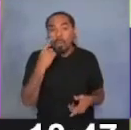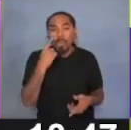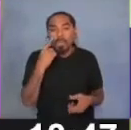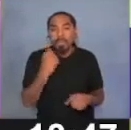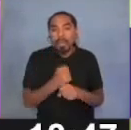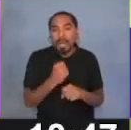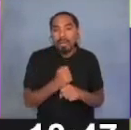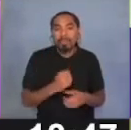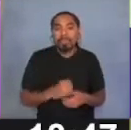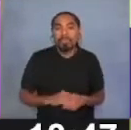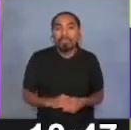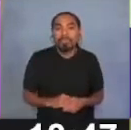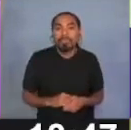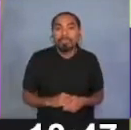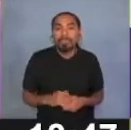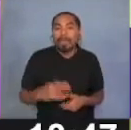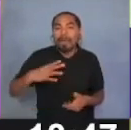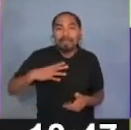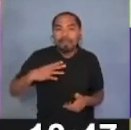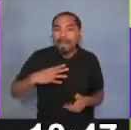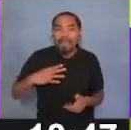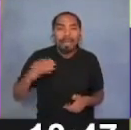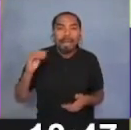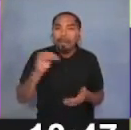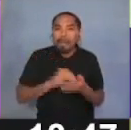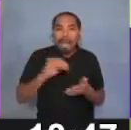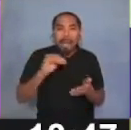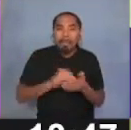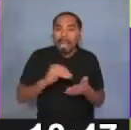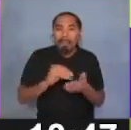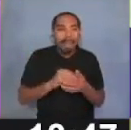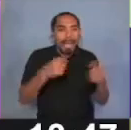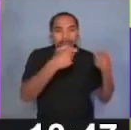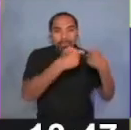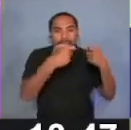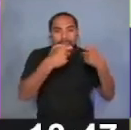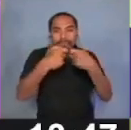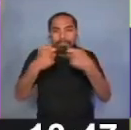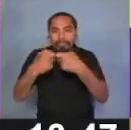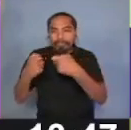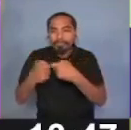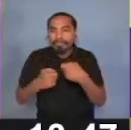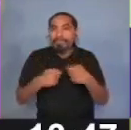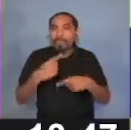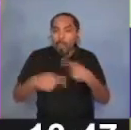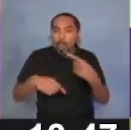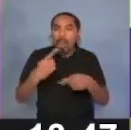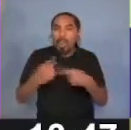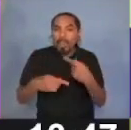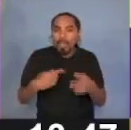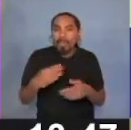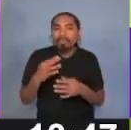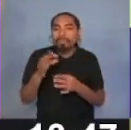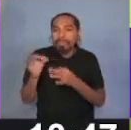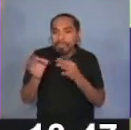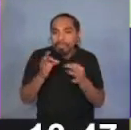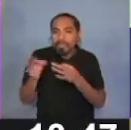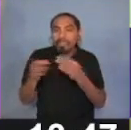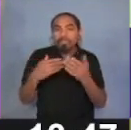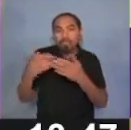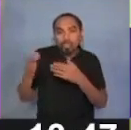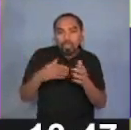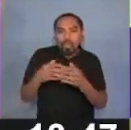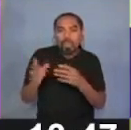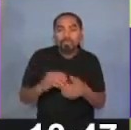otros gremios para seguir hablando. Así que, bueno, todo el tiempo estuve hace ratito una reunión con la gente de ACHA, de SOENFA. Así que, bueno,